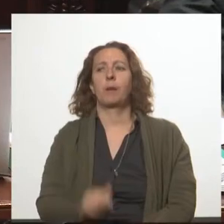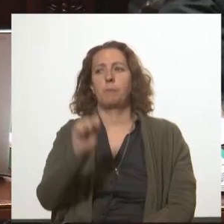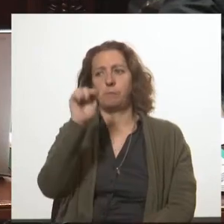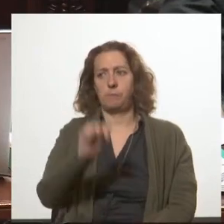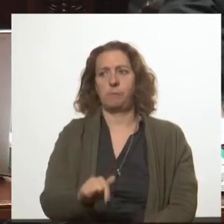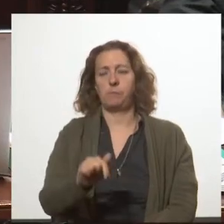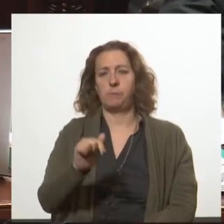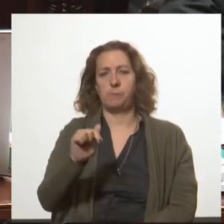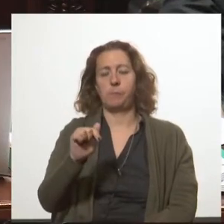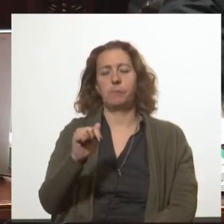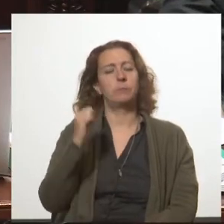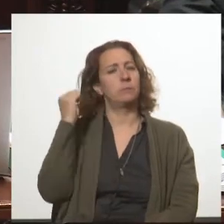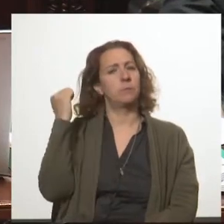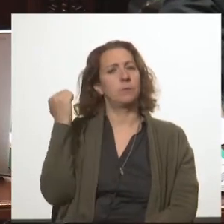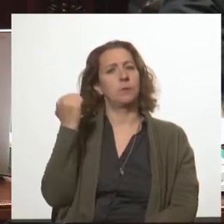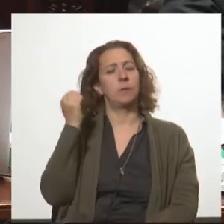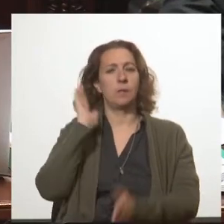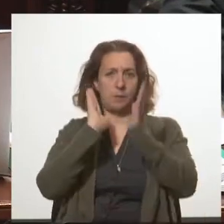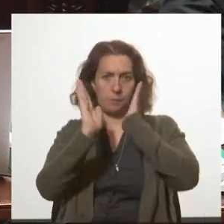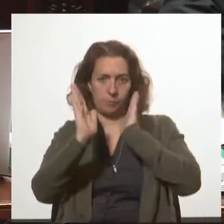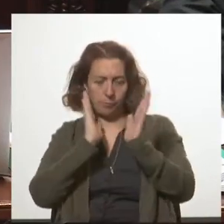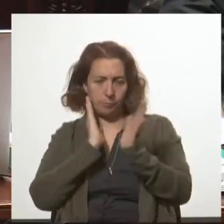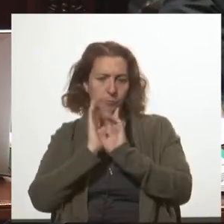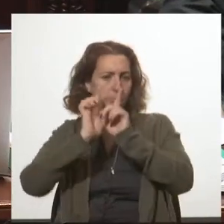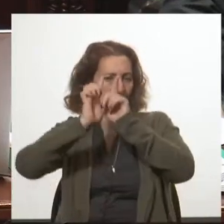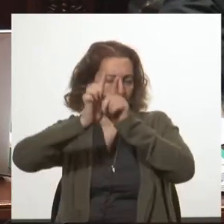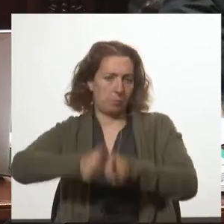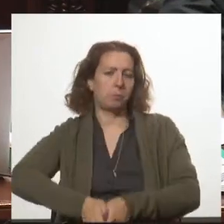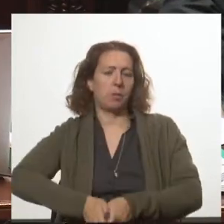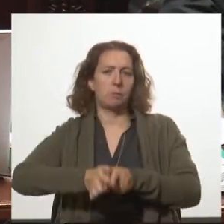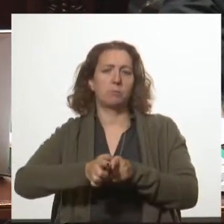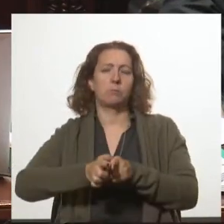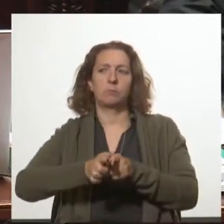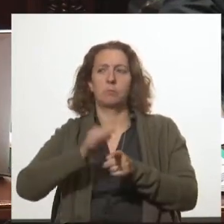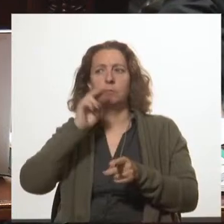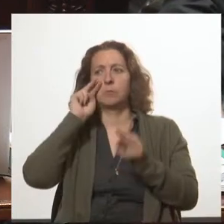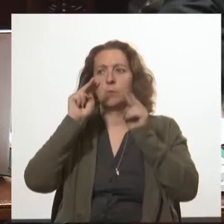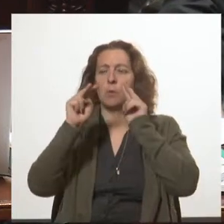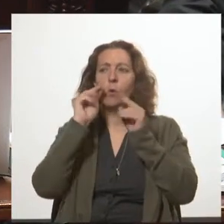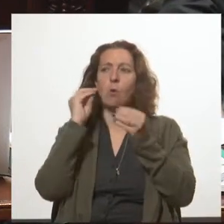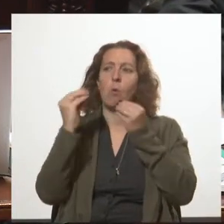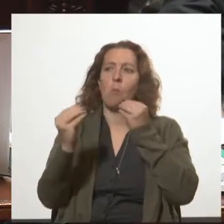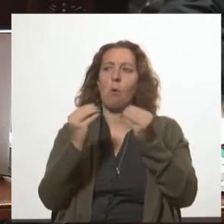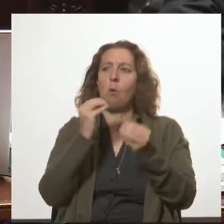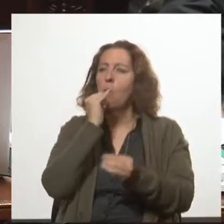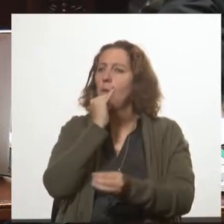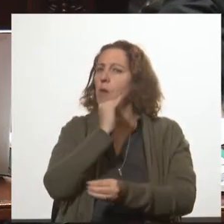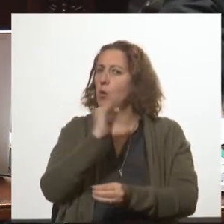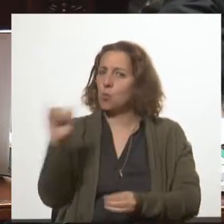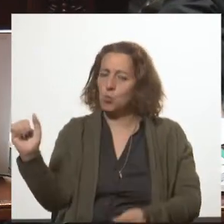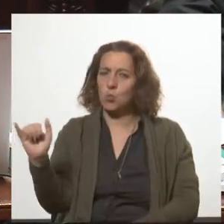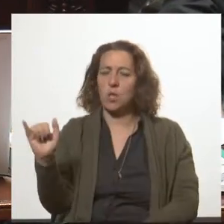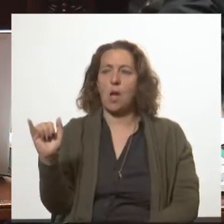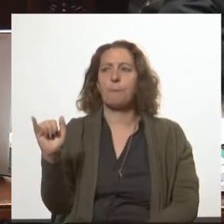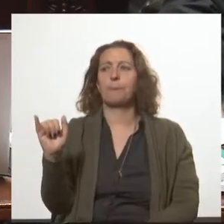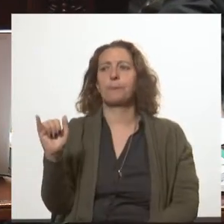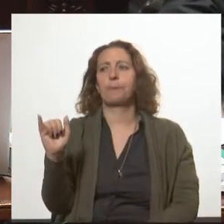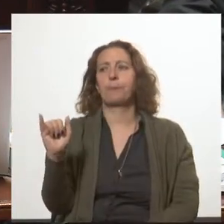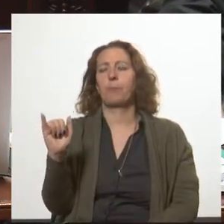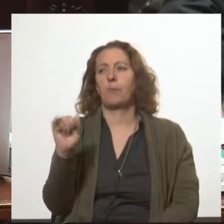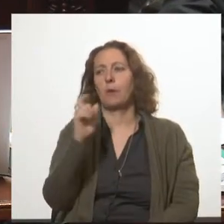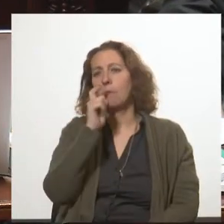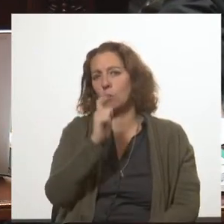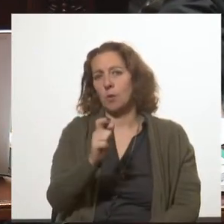tragó además naturalmente encontró mérito para la denuncia correspondiente y